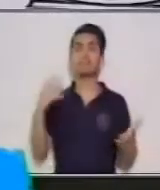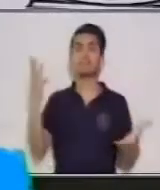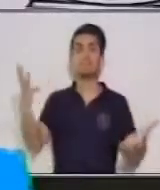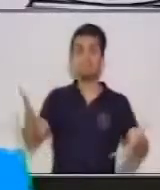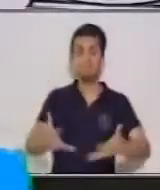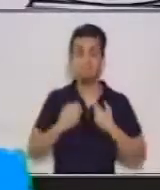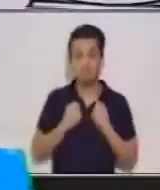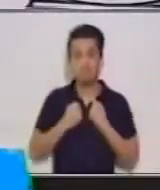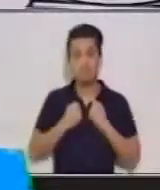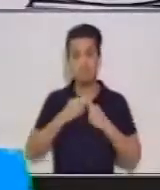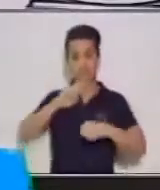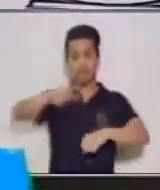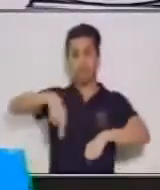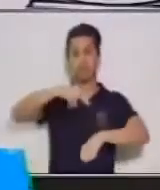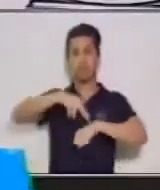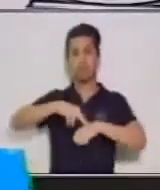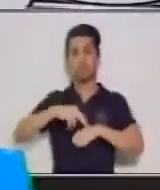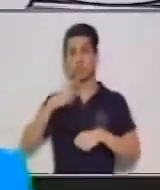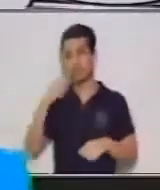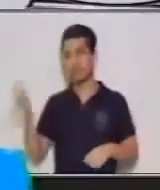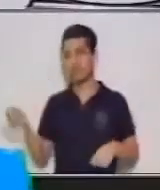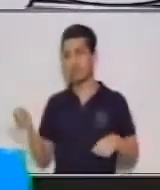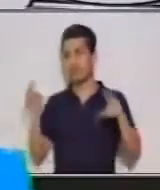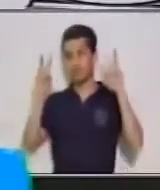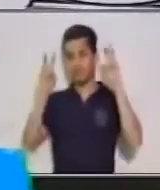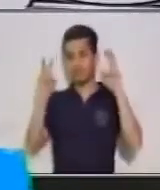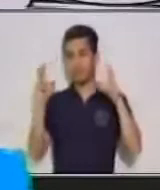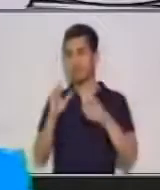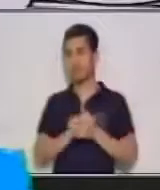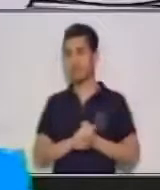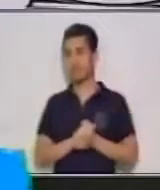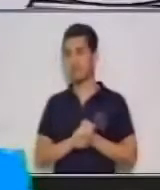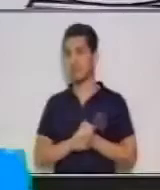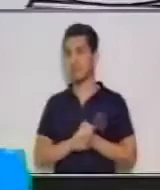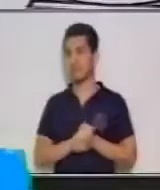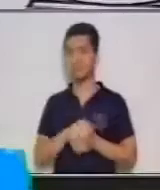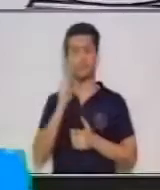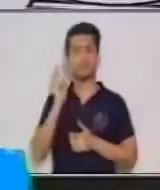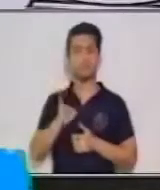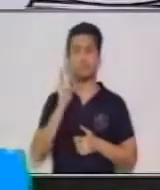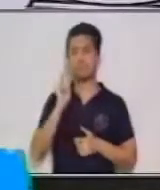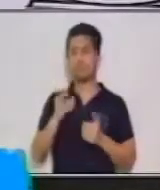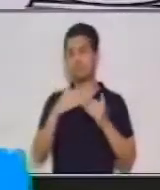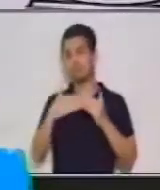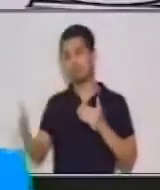naturaleza. ¿Has escuchado esta frase? Sabes que esto ocurre frecuentemente.